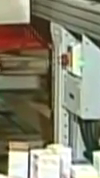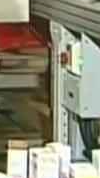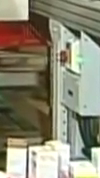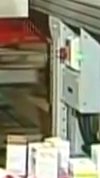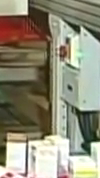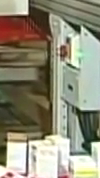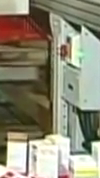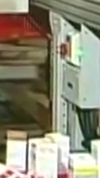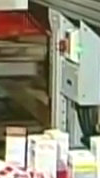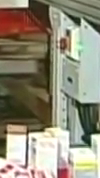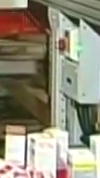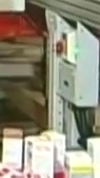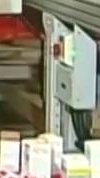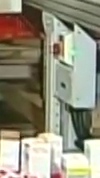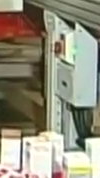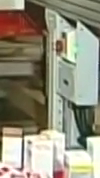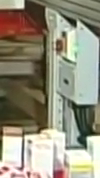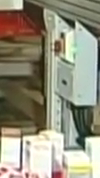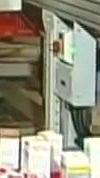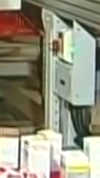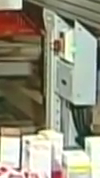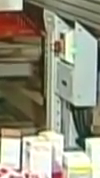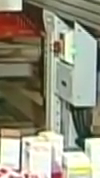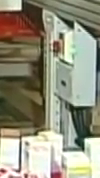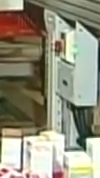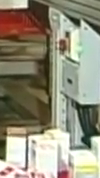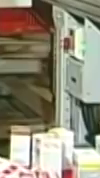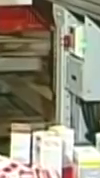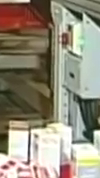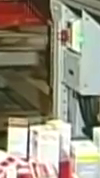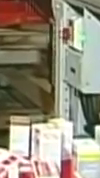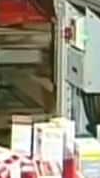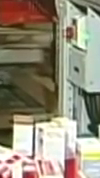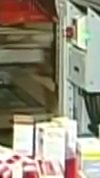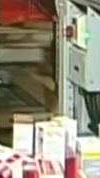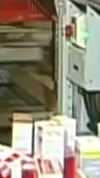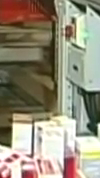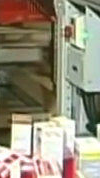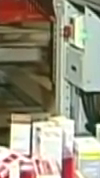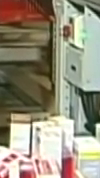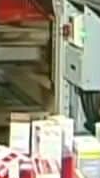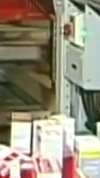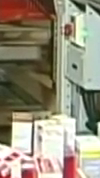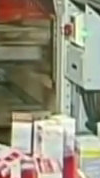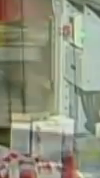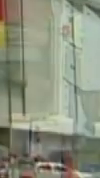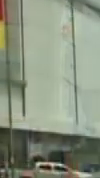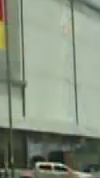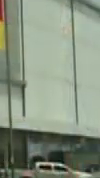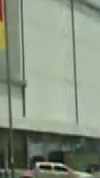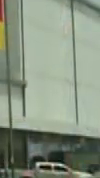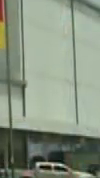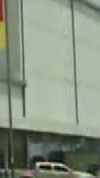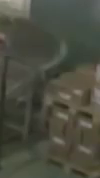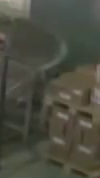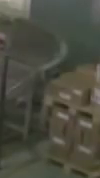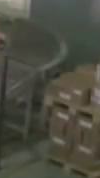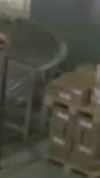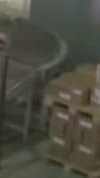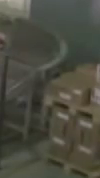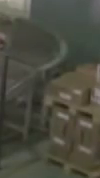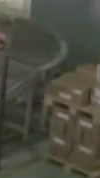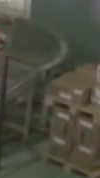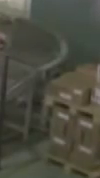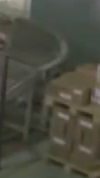Estamos en el almacén robotizado más grande de Venezuela, producto de la